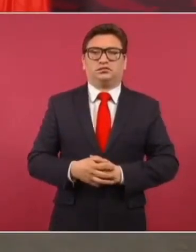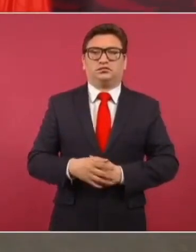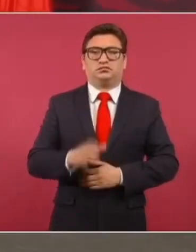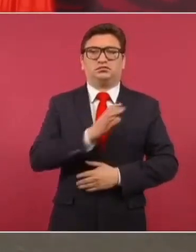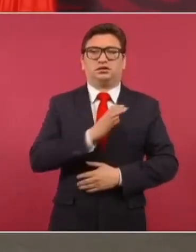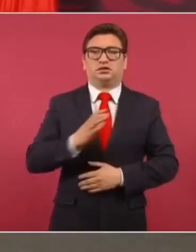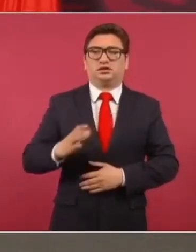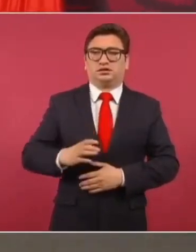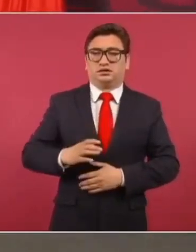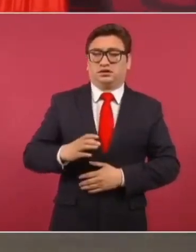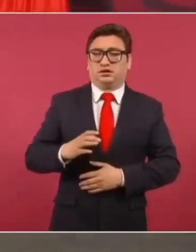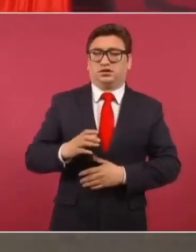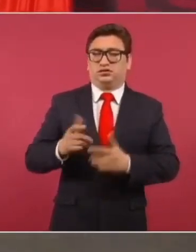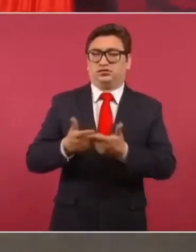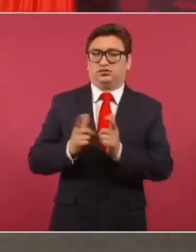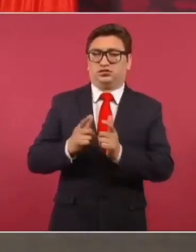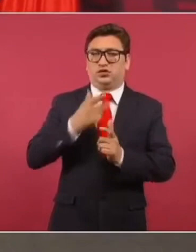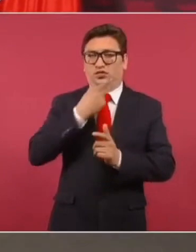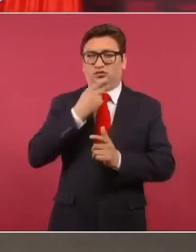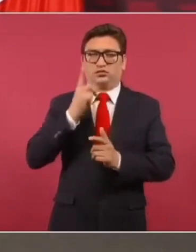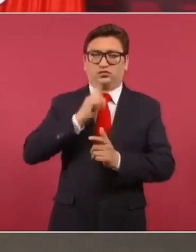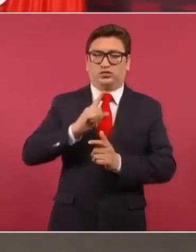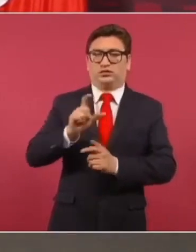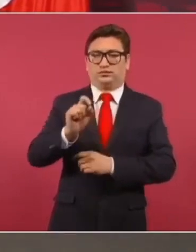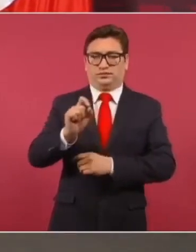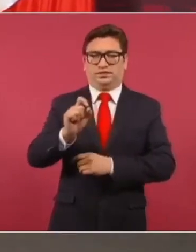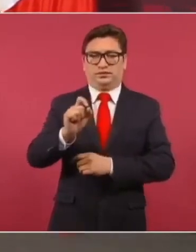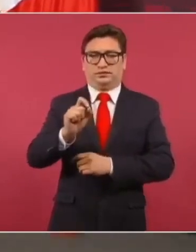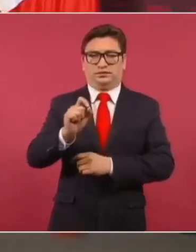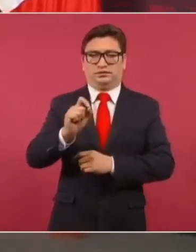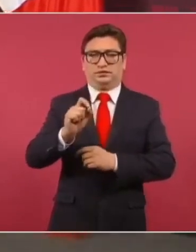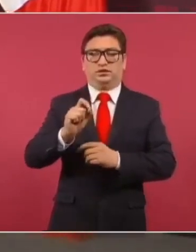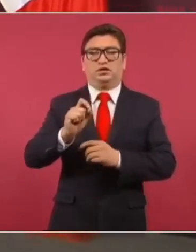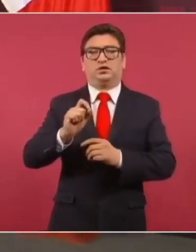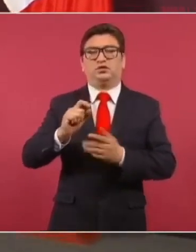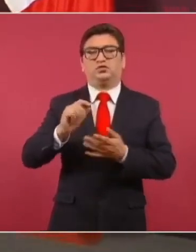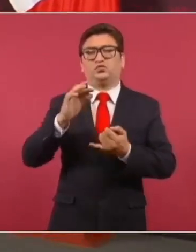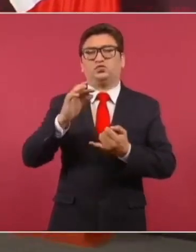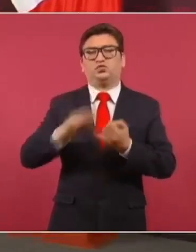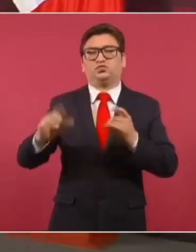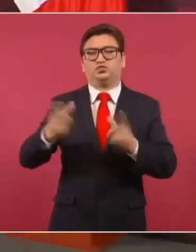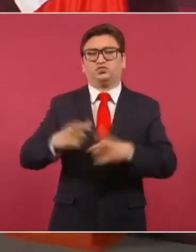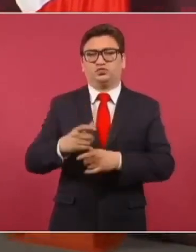candidatos, mujeres y hombres, y quedaron 4.